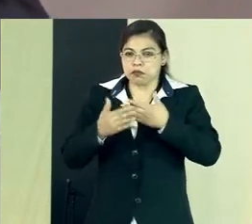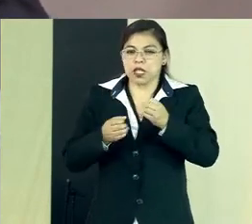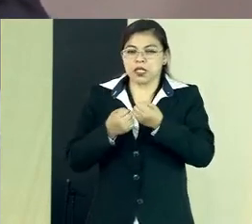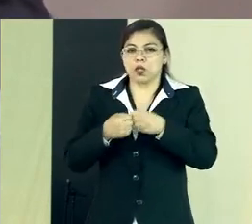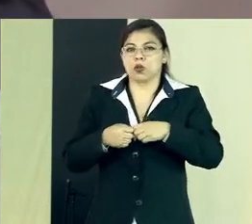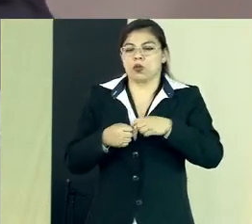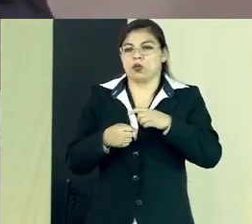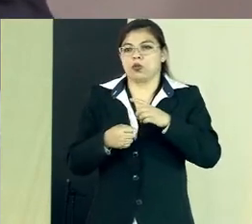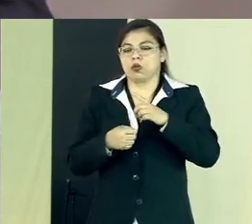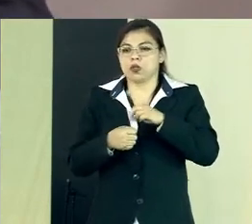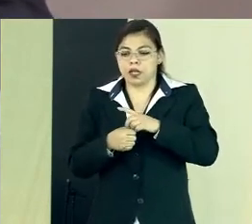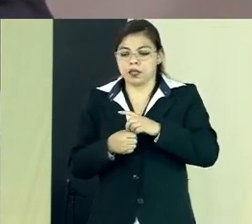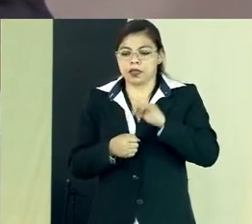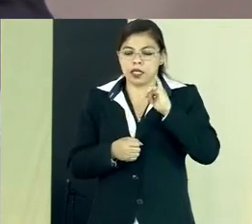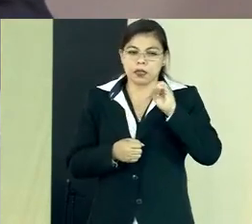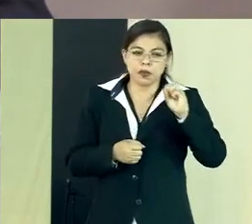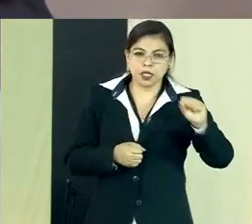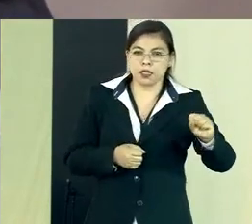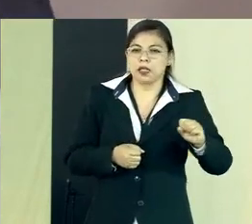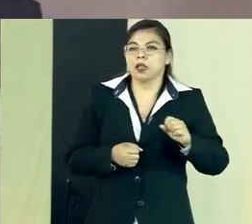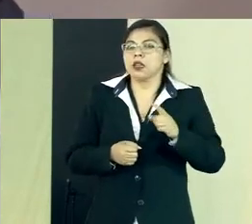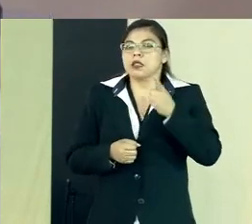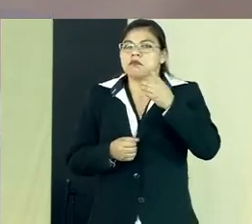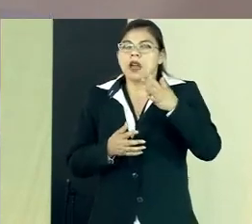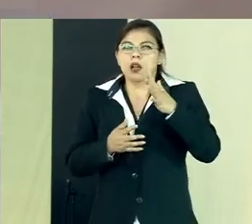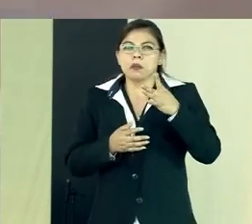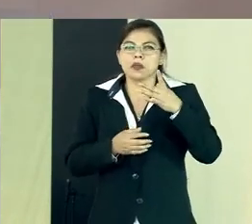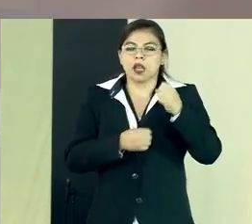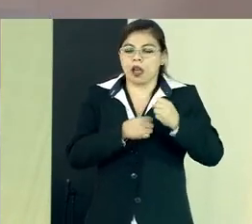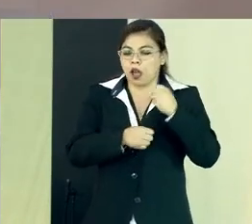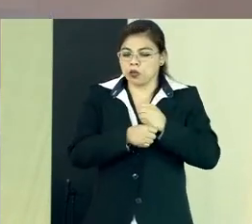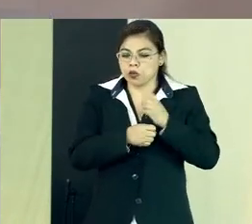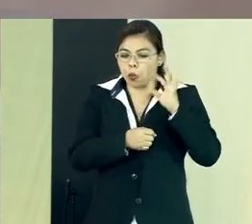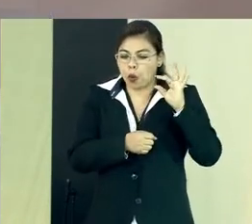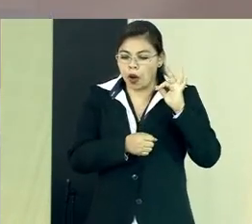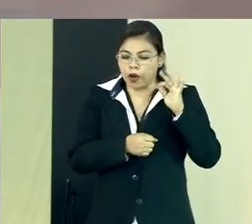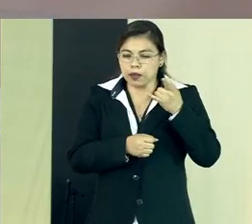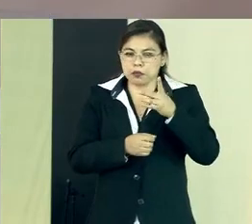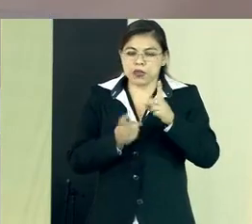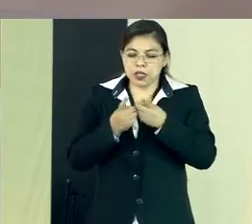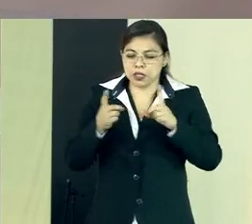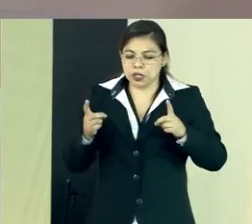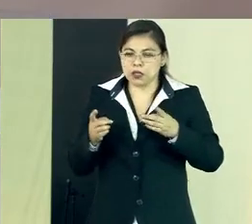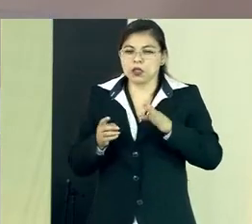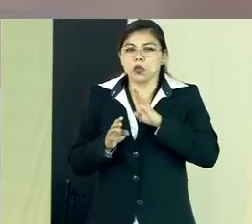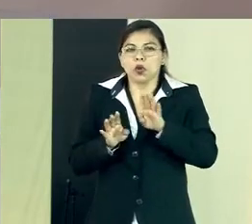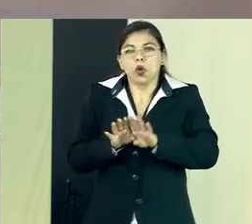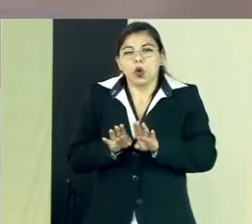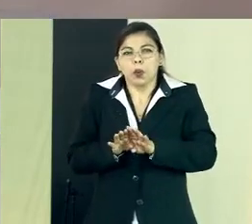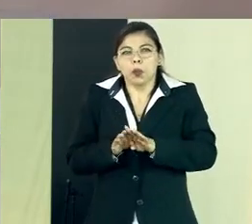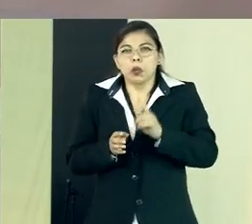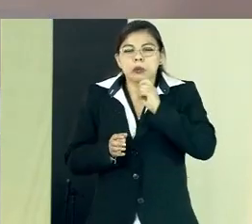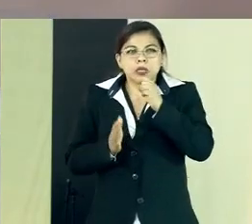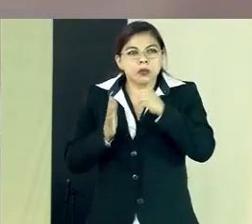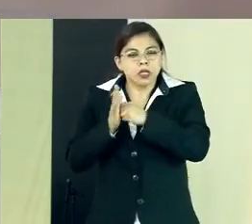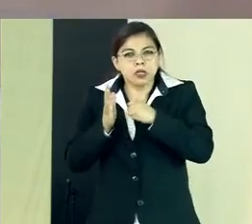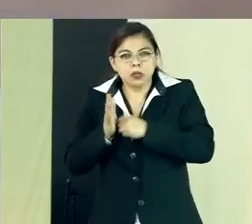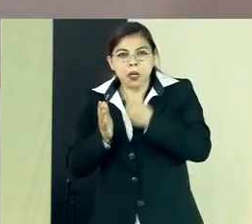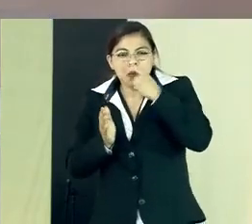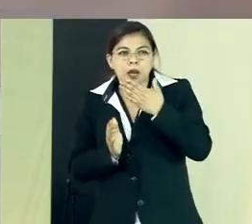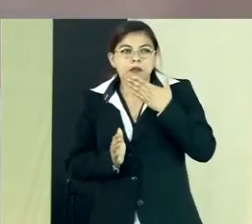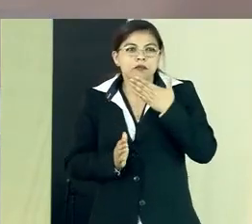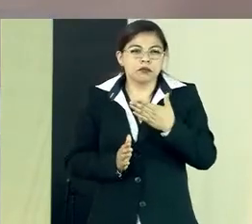social en a fines de los años 40 se empezó a desarrollar una capacidad de un incipiente sistema de bienestar